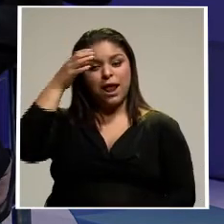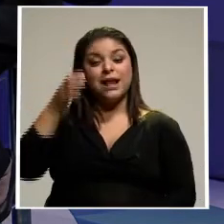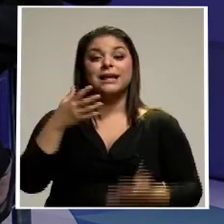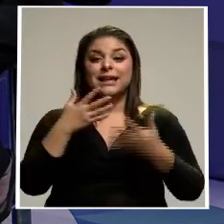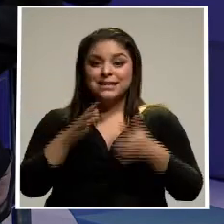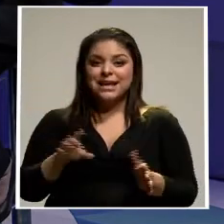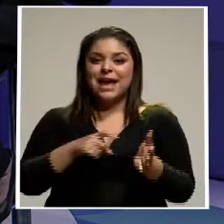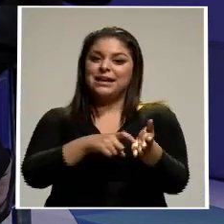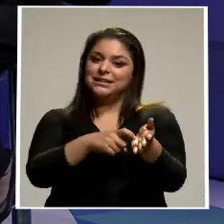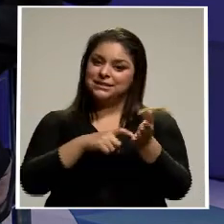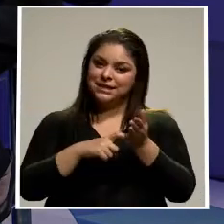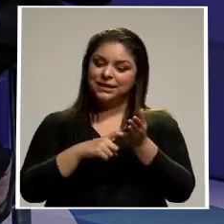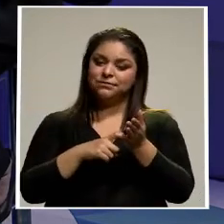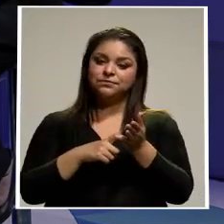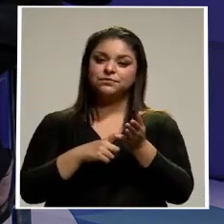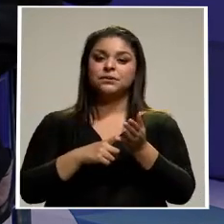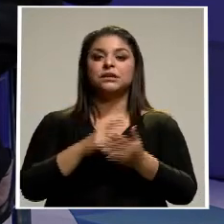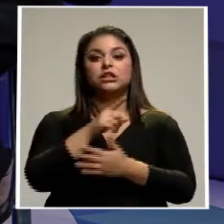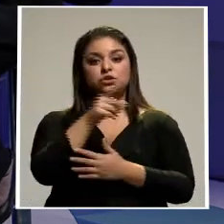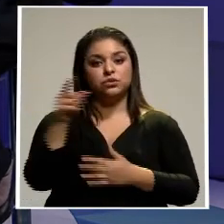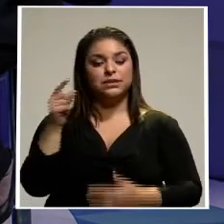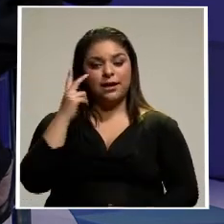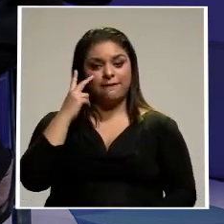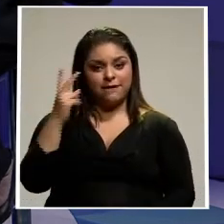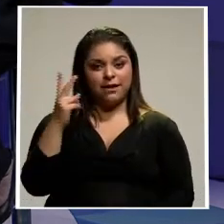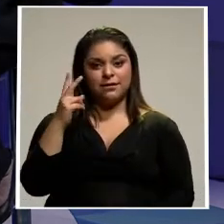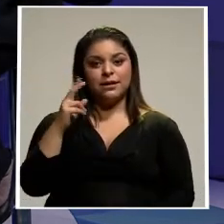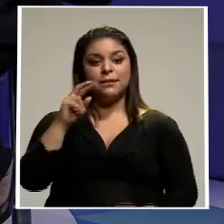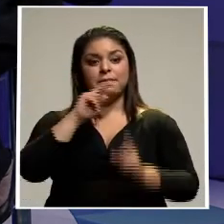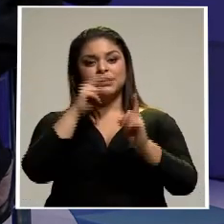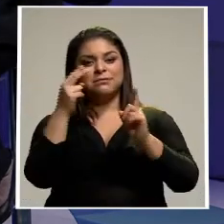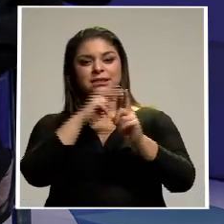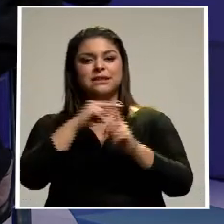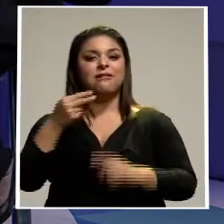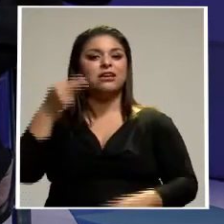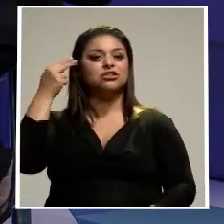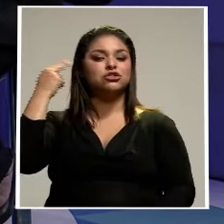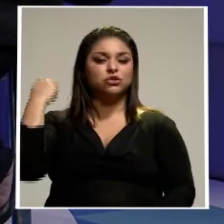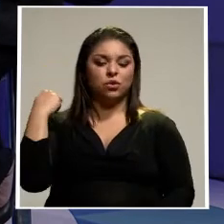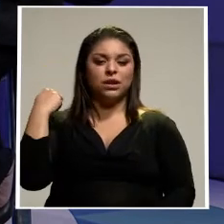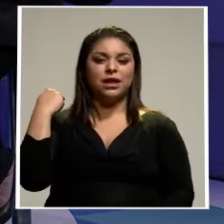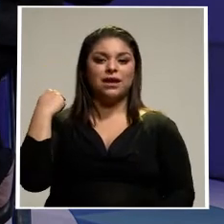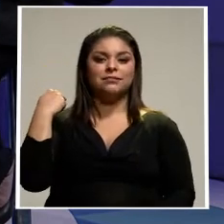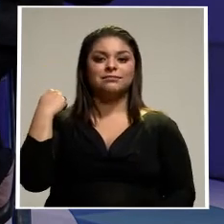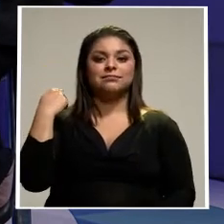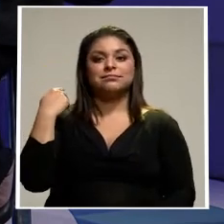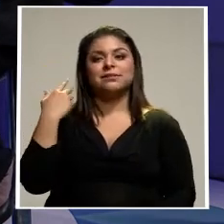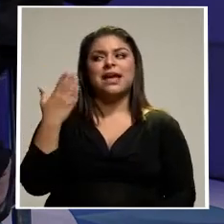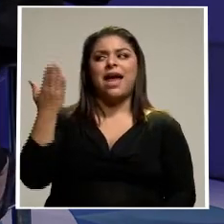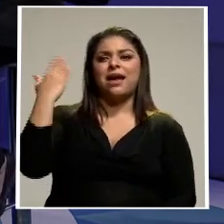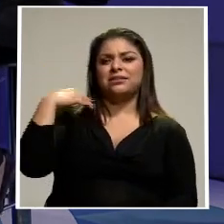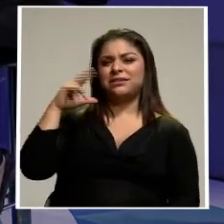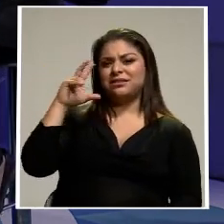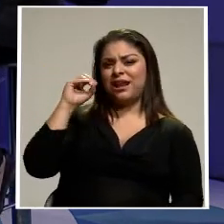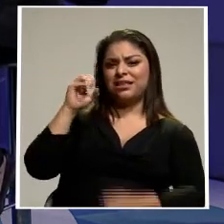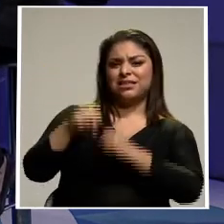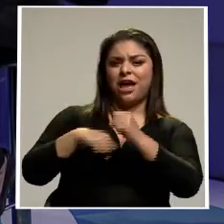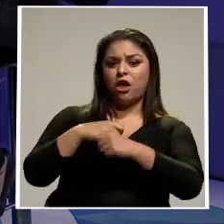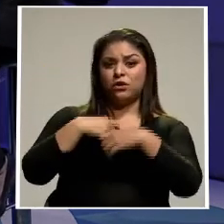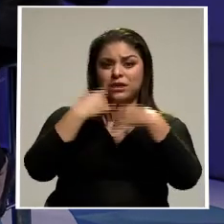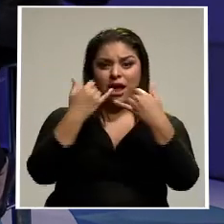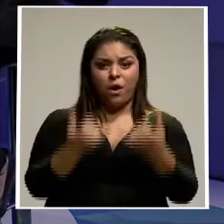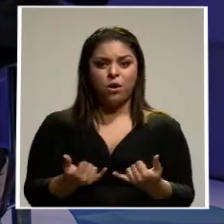exige, y que si usted lo ve en perspectiva histórica, lo que pasaba hace 30 años, ahora hay una